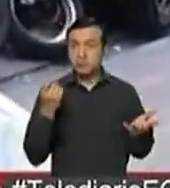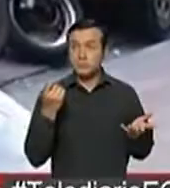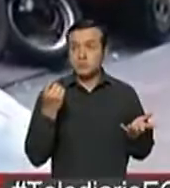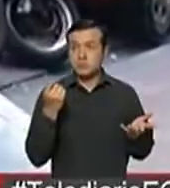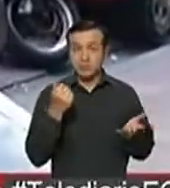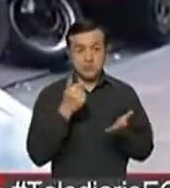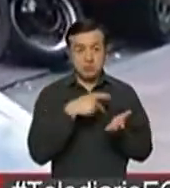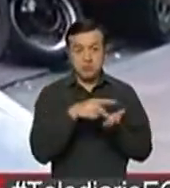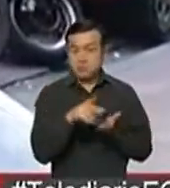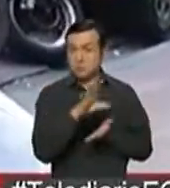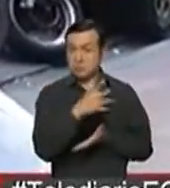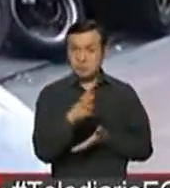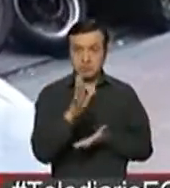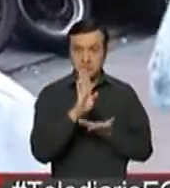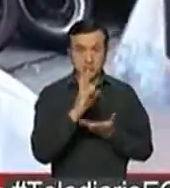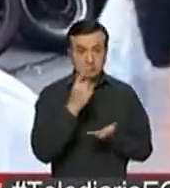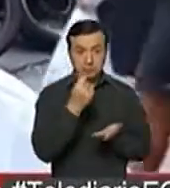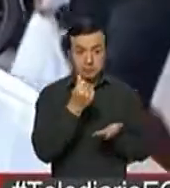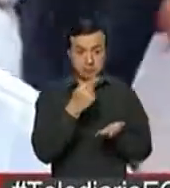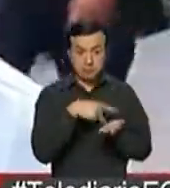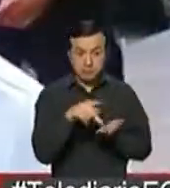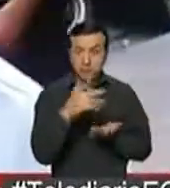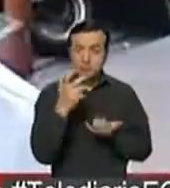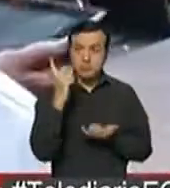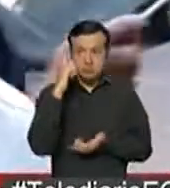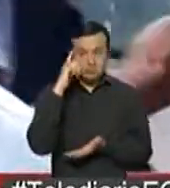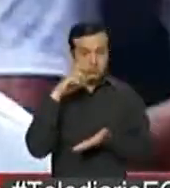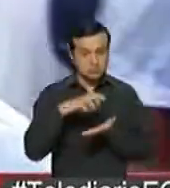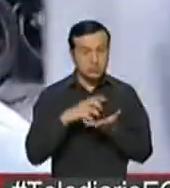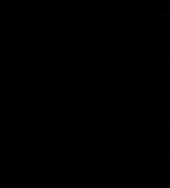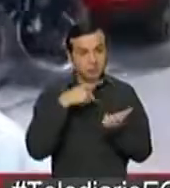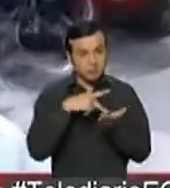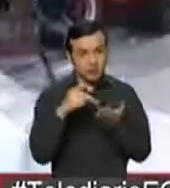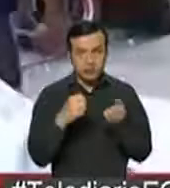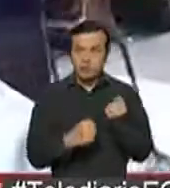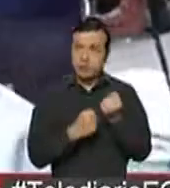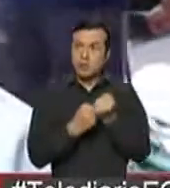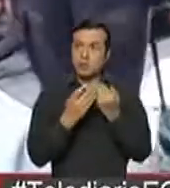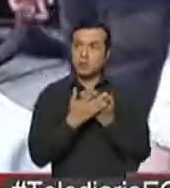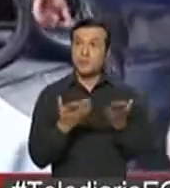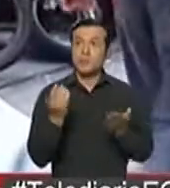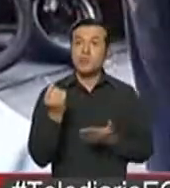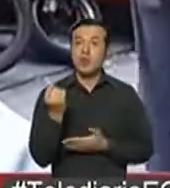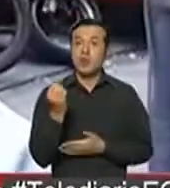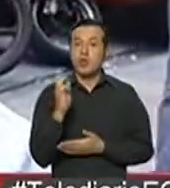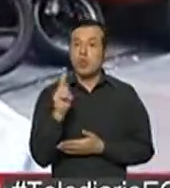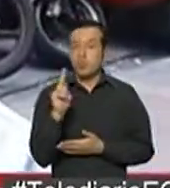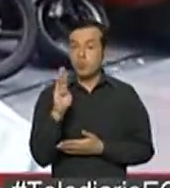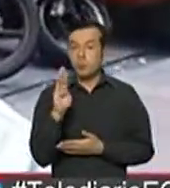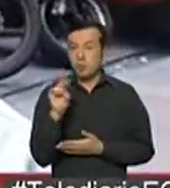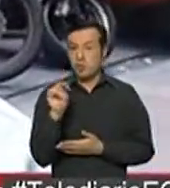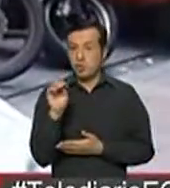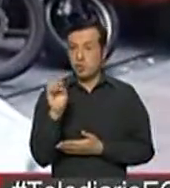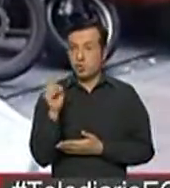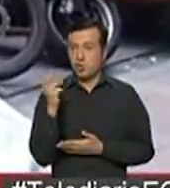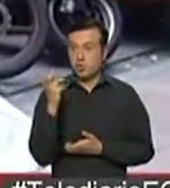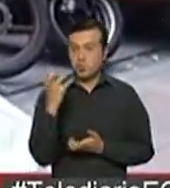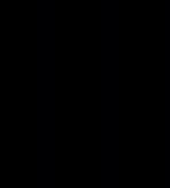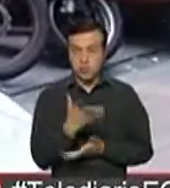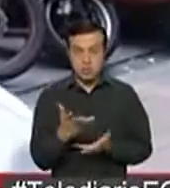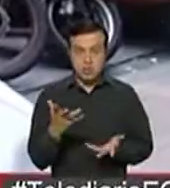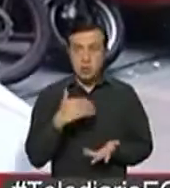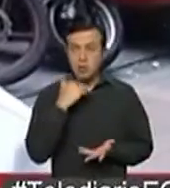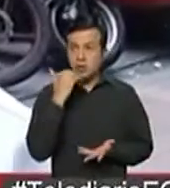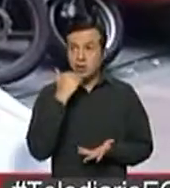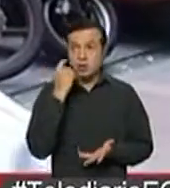quiso pagar, que ahora este gobierno está buscando la manera cómo pagar, porque los bonos ellos tendrían que buscar